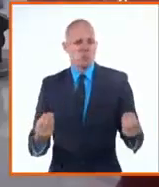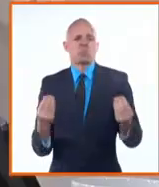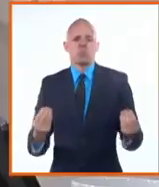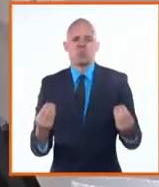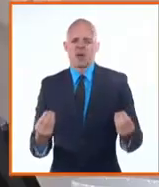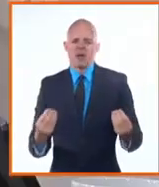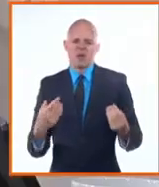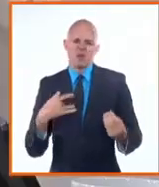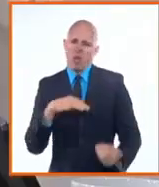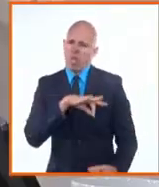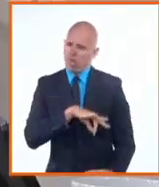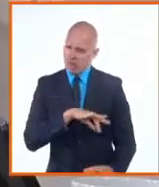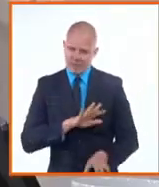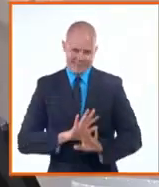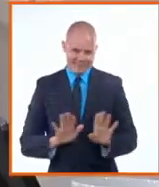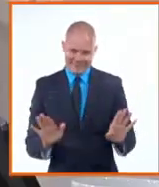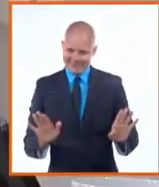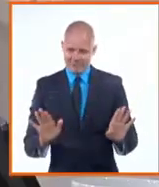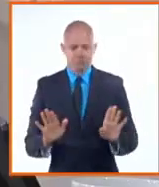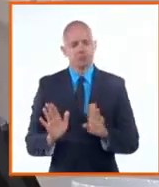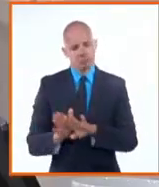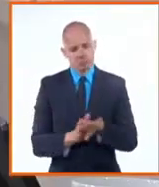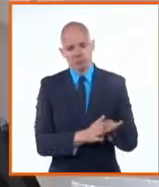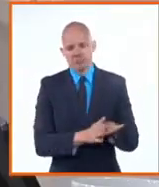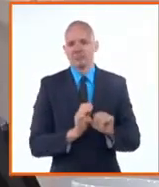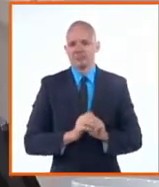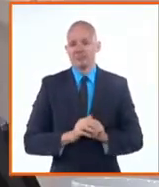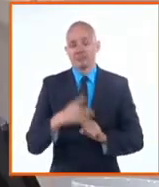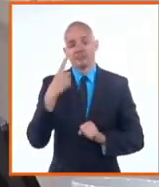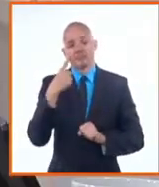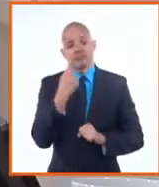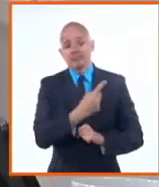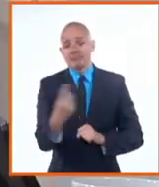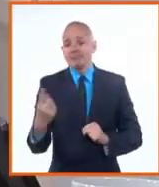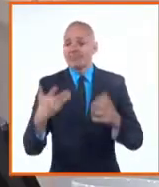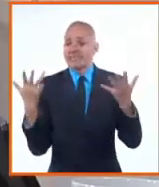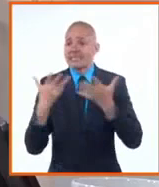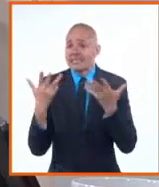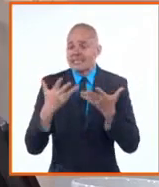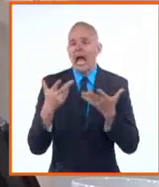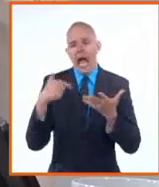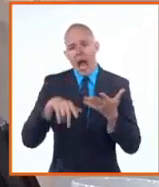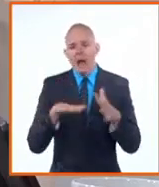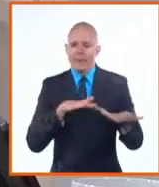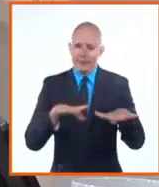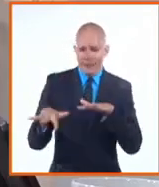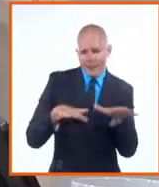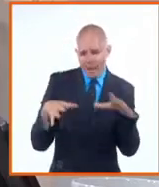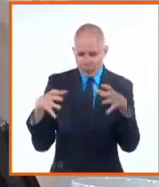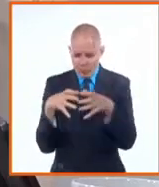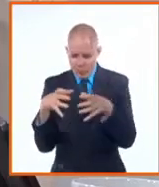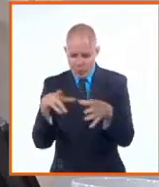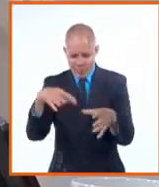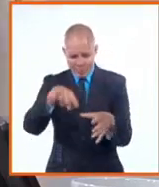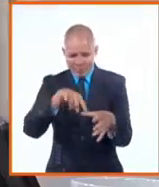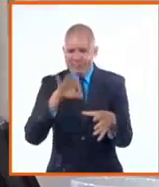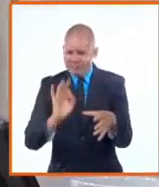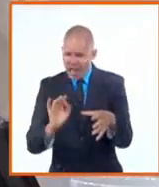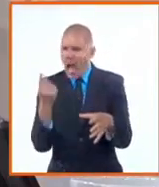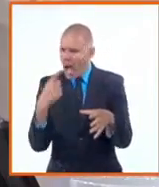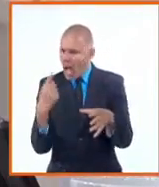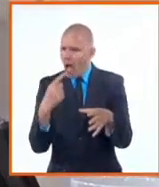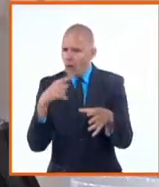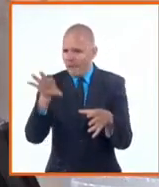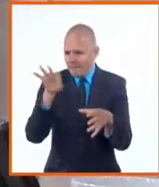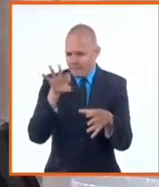realmente estamos trabajando en una conformación de equipo y un trabajo estratégico para